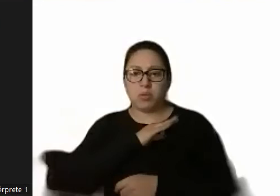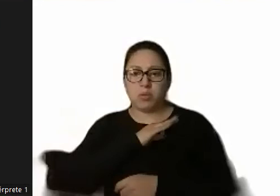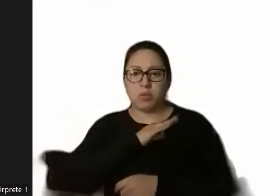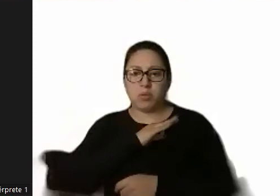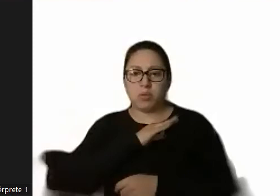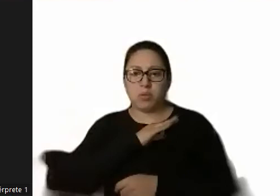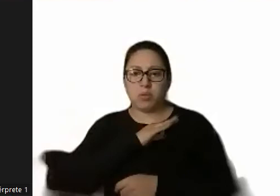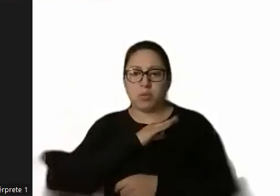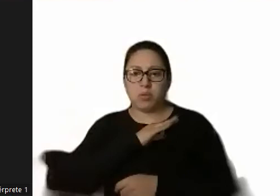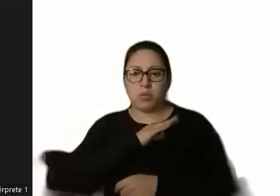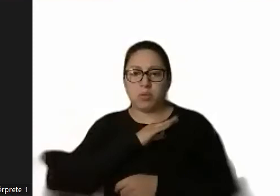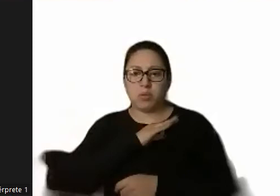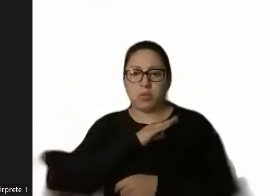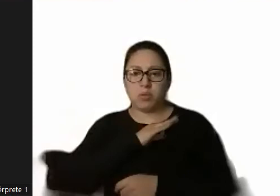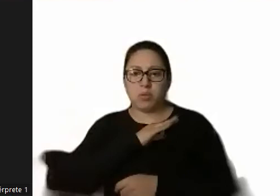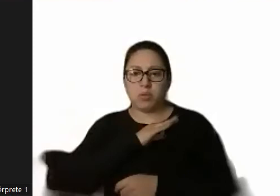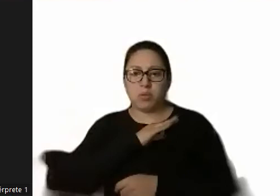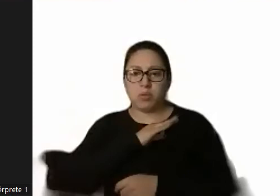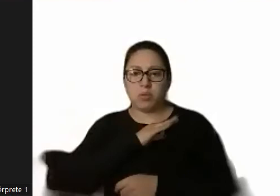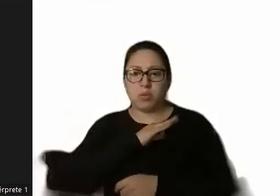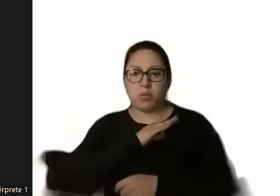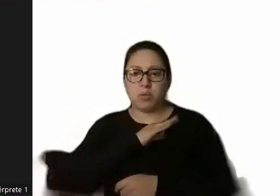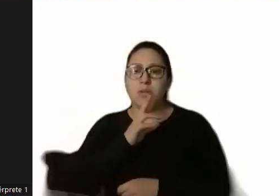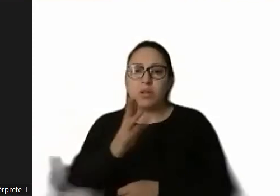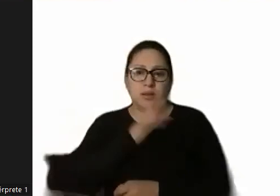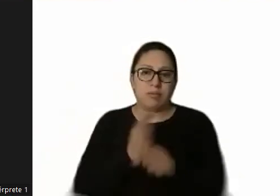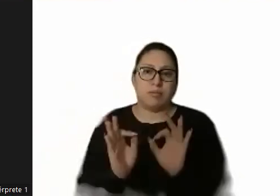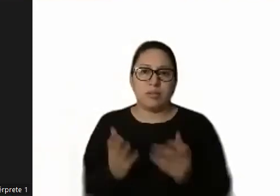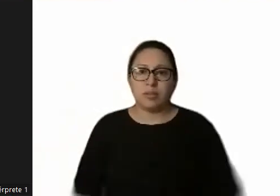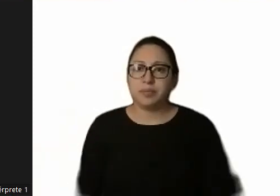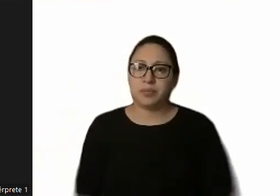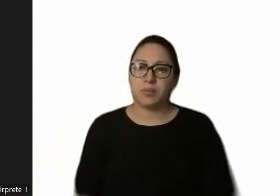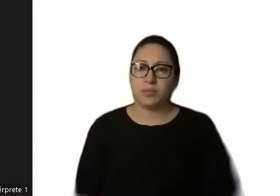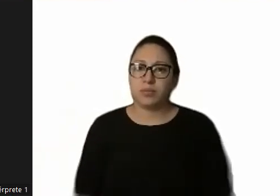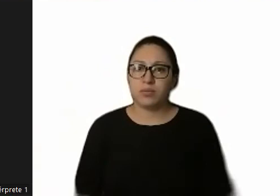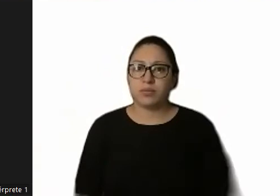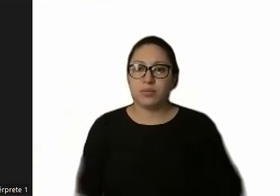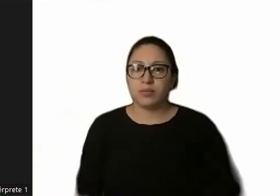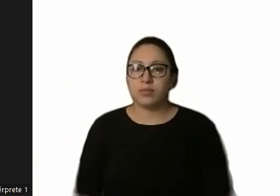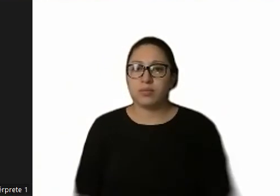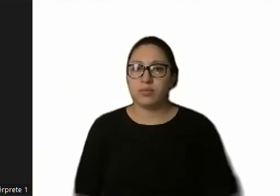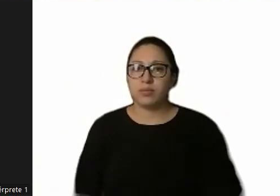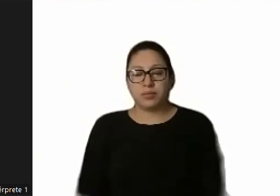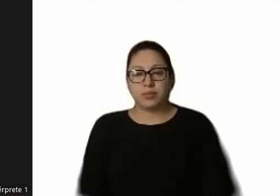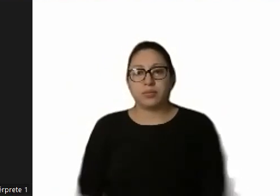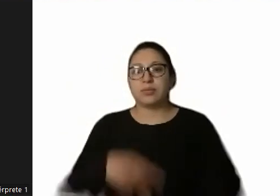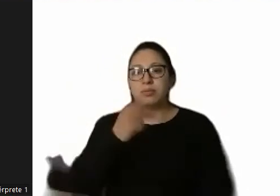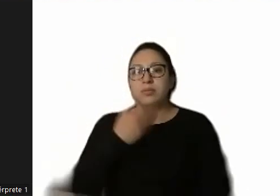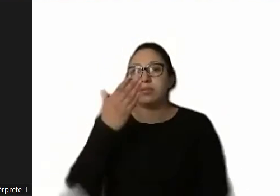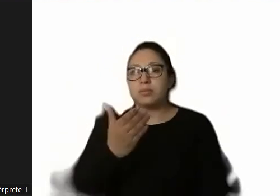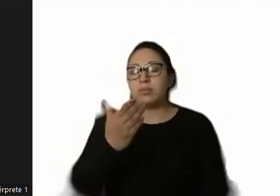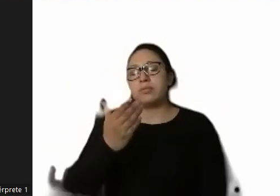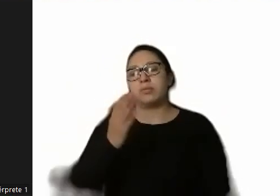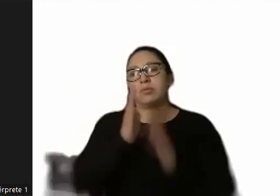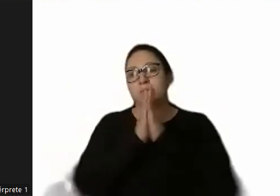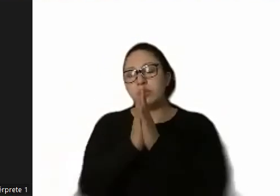publicó en la Gaceta, conoce los detalles de su iniciativa, pues que no la cuente. Pero insisto, de todas maneras, esto no subsana que no.